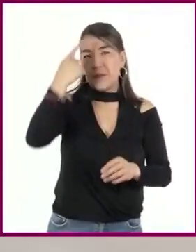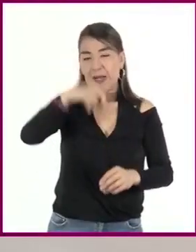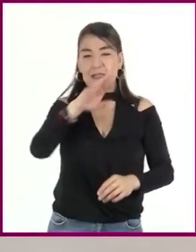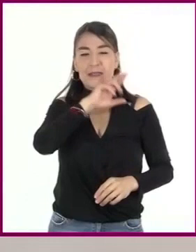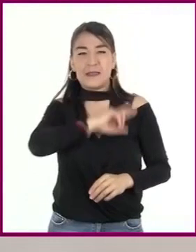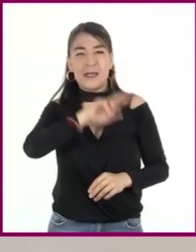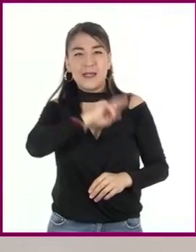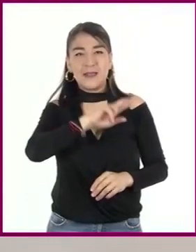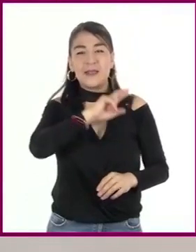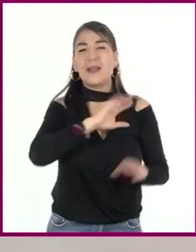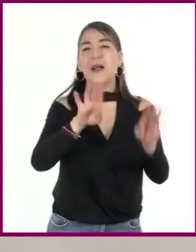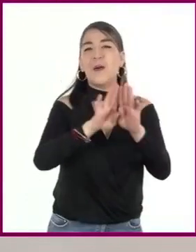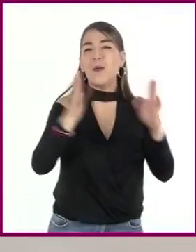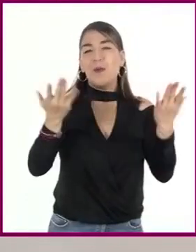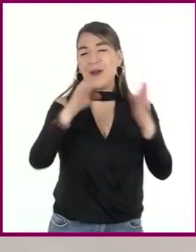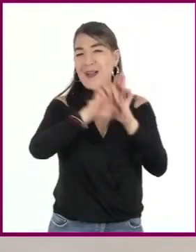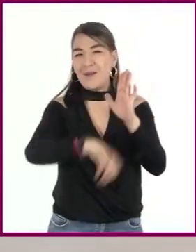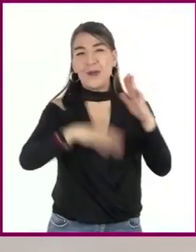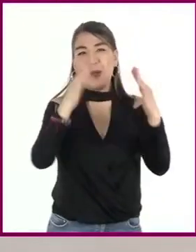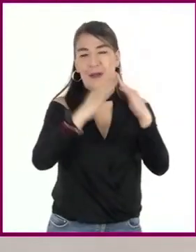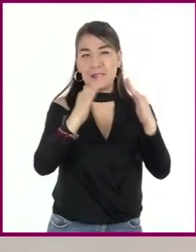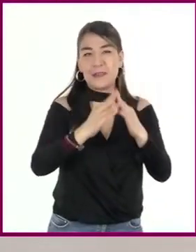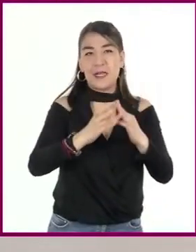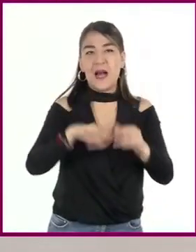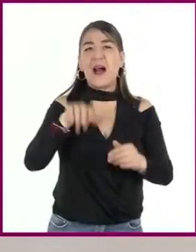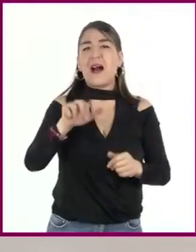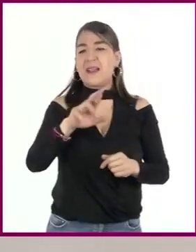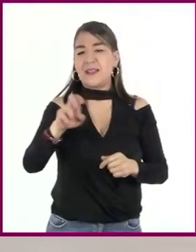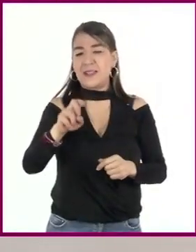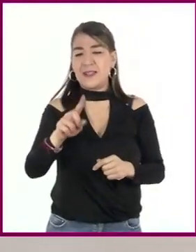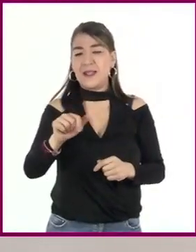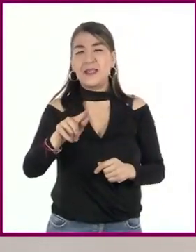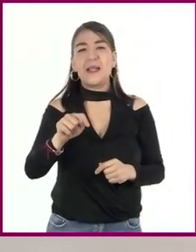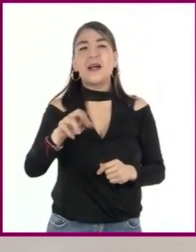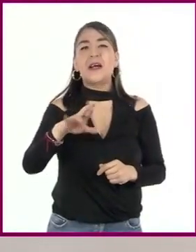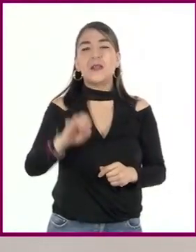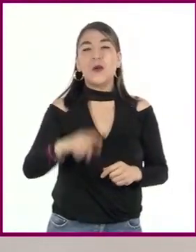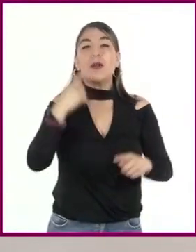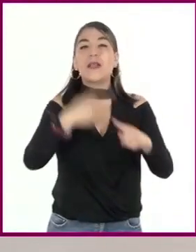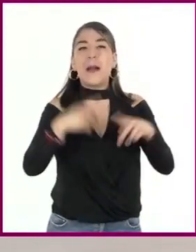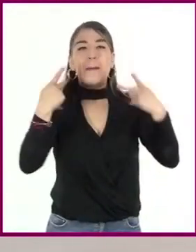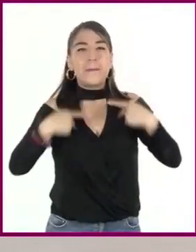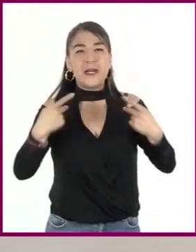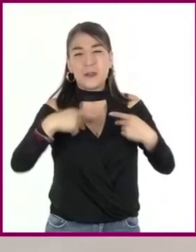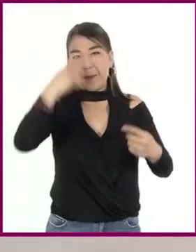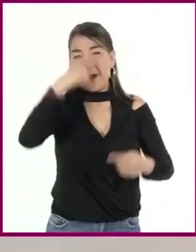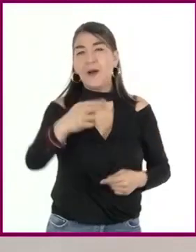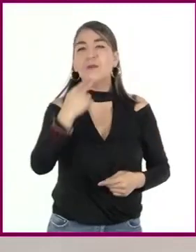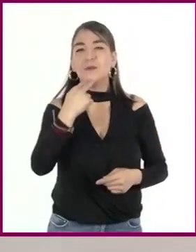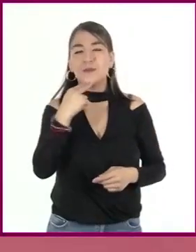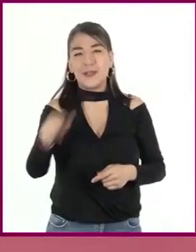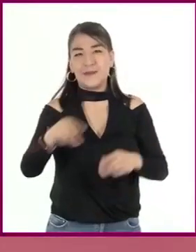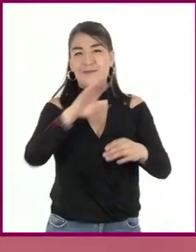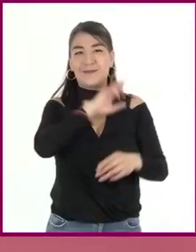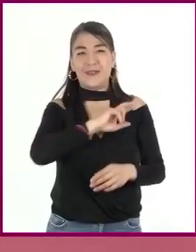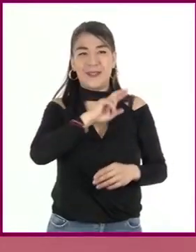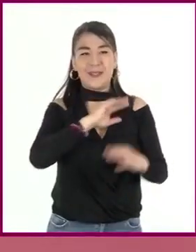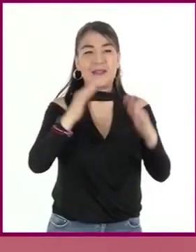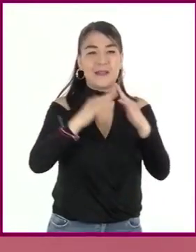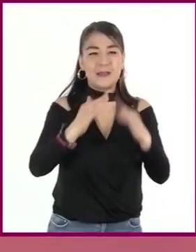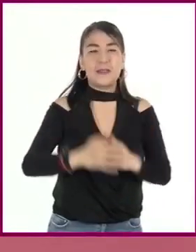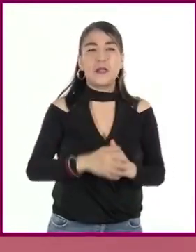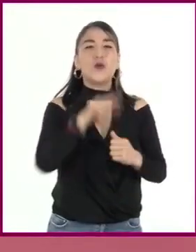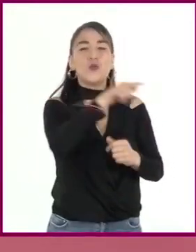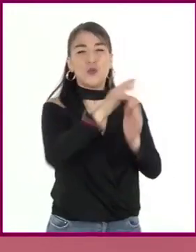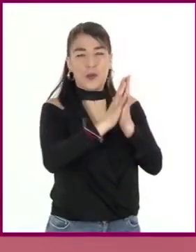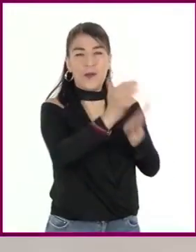o servicio para rentar, y quién el arrendatario, quien da el dinero a cambio para gozar del bien o servicio. Ayúdame,